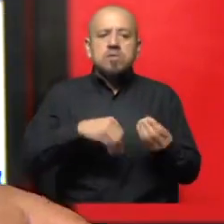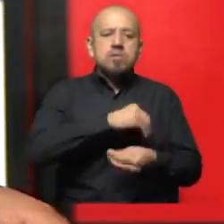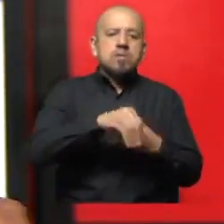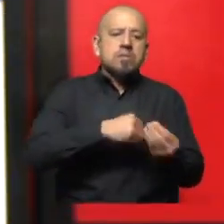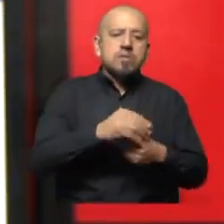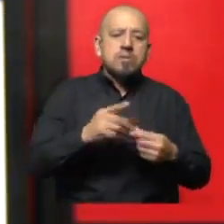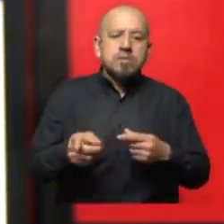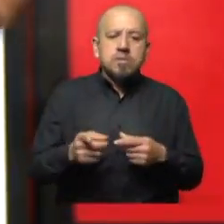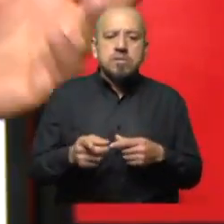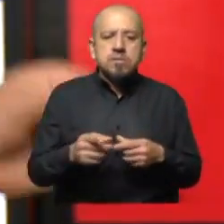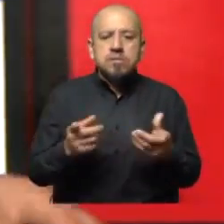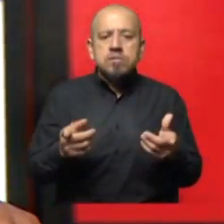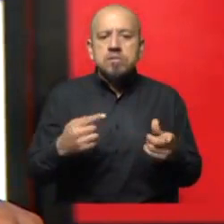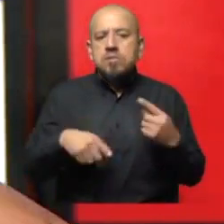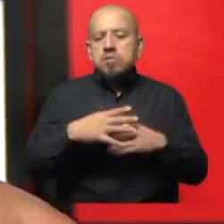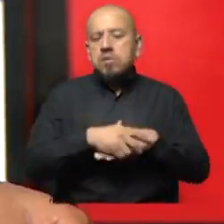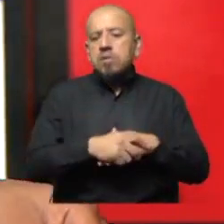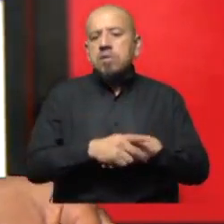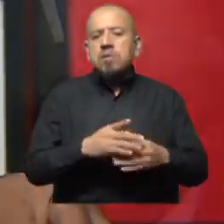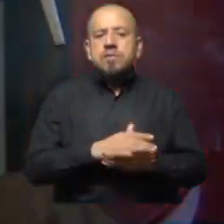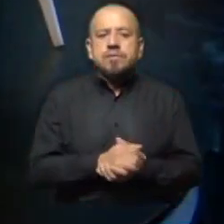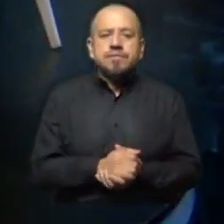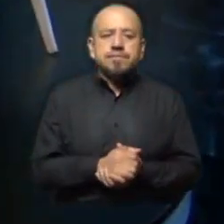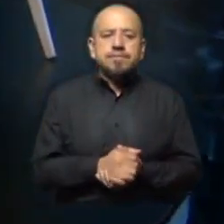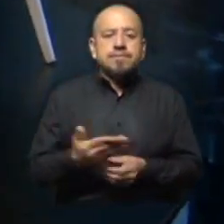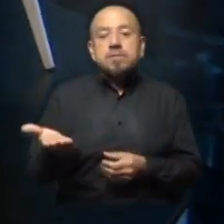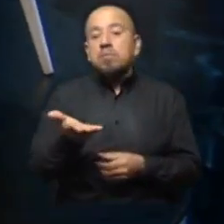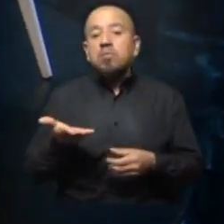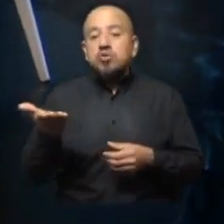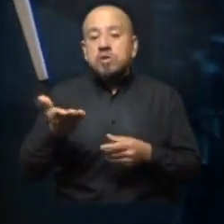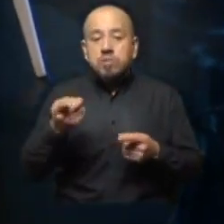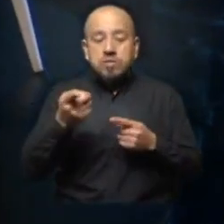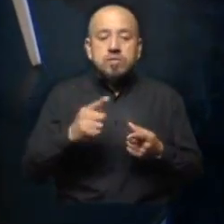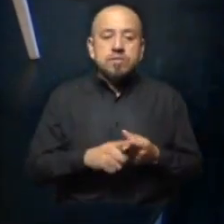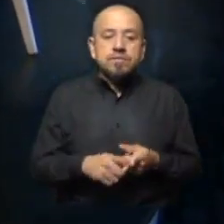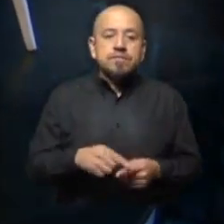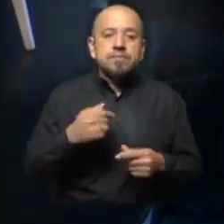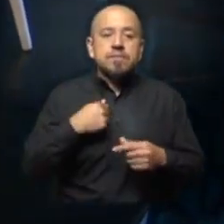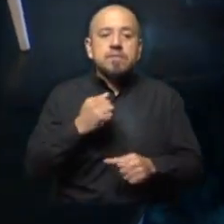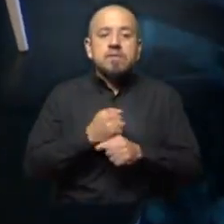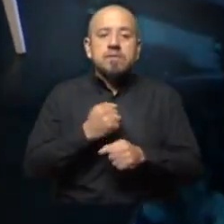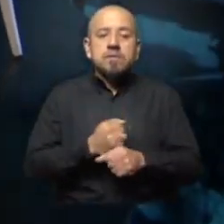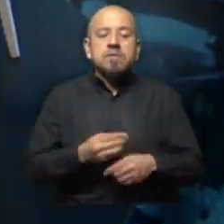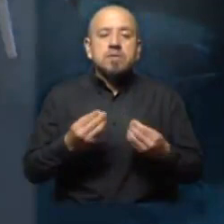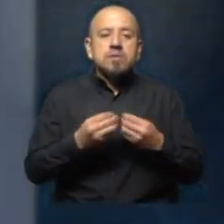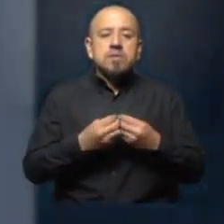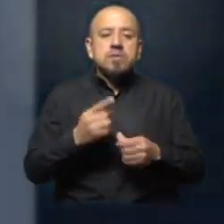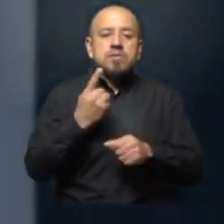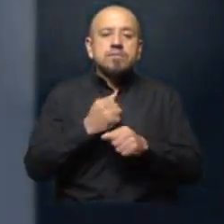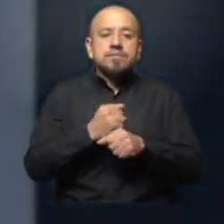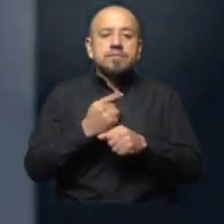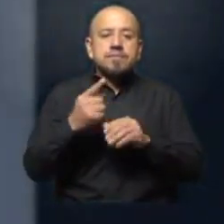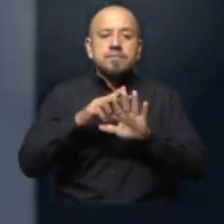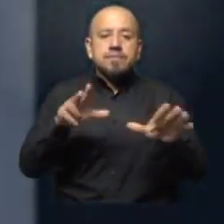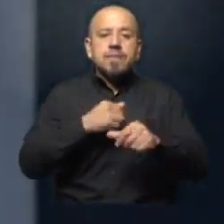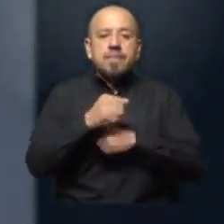oa los a los seres queridos vos también fuiste esbozan si yo le dure mucho tiempo debemos hacer mi primer laburo con 18 años fue